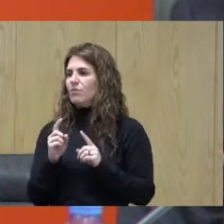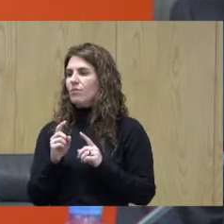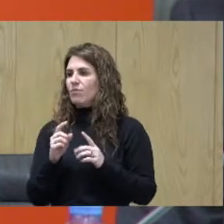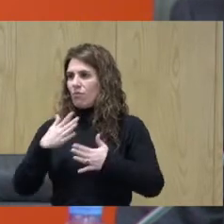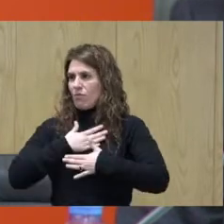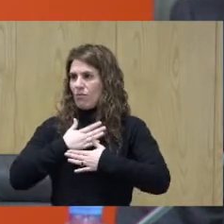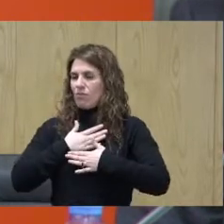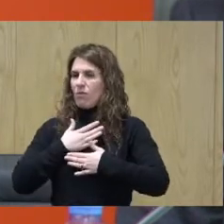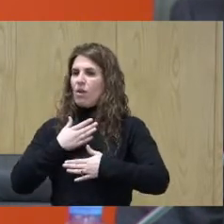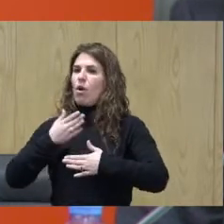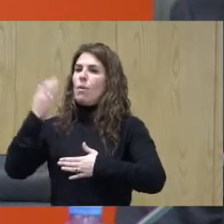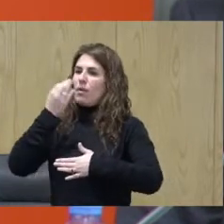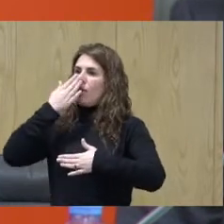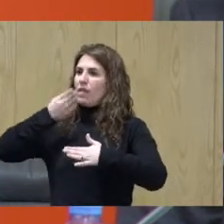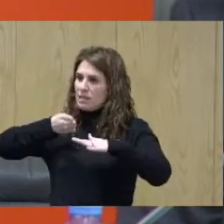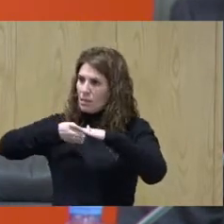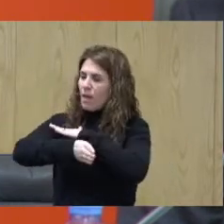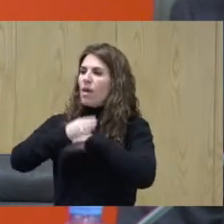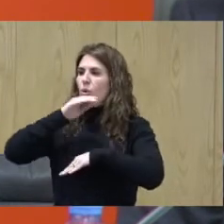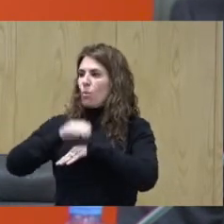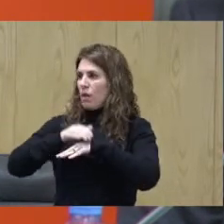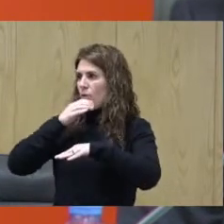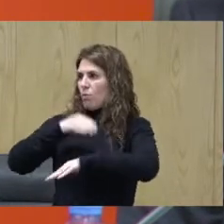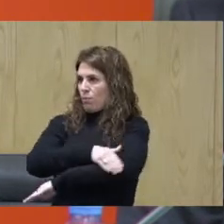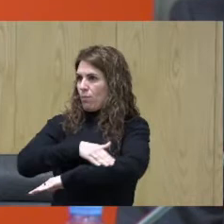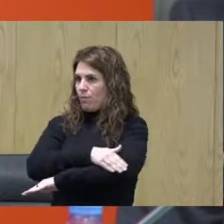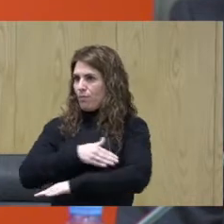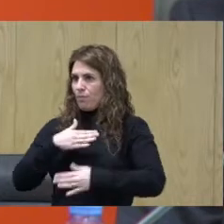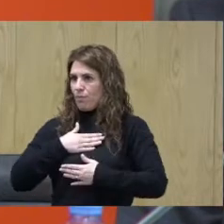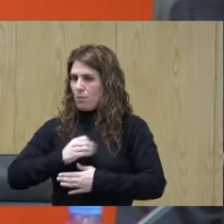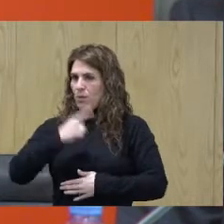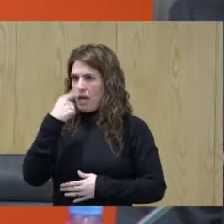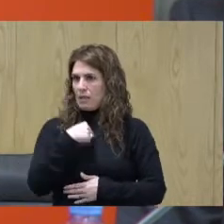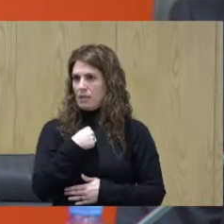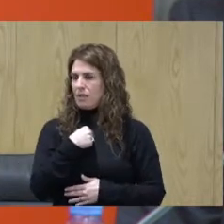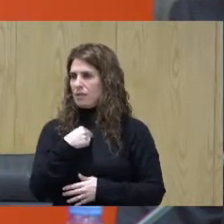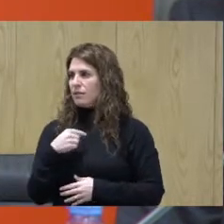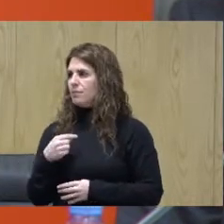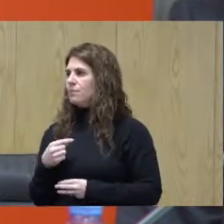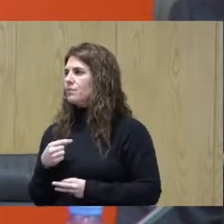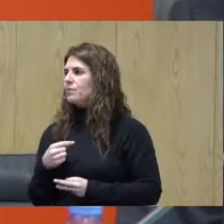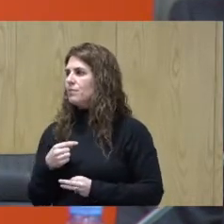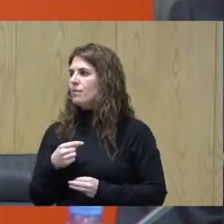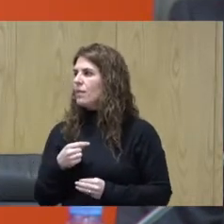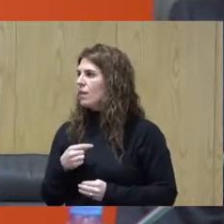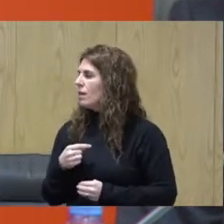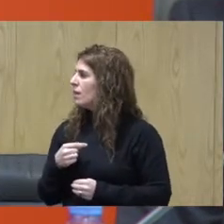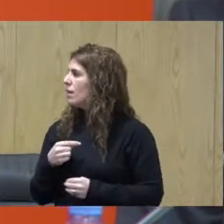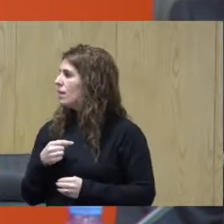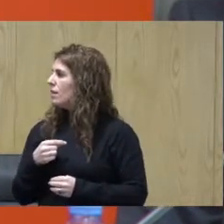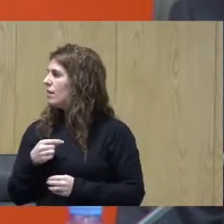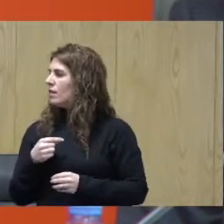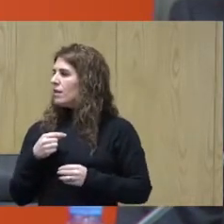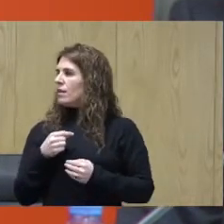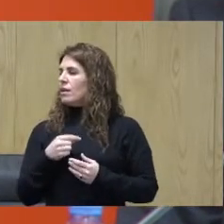con su obligación de accesibilidad es precisamente la Administración General del Estado. Y para no tener una